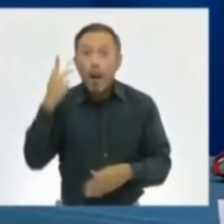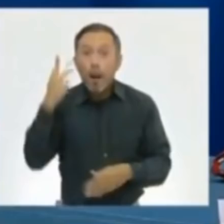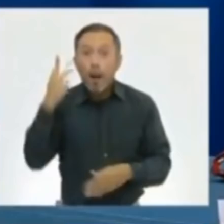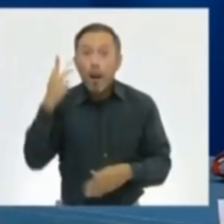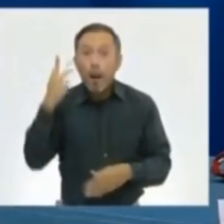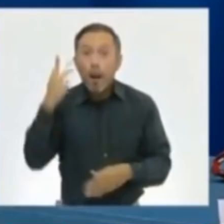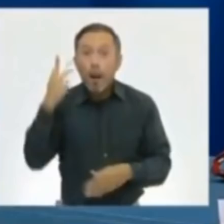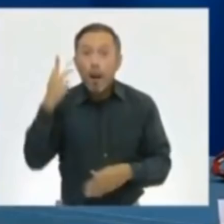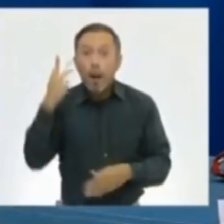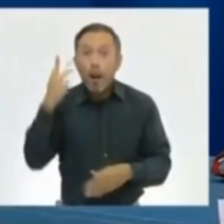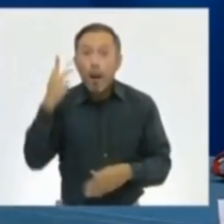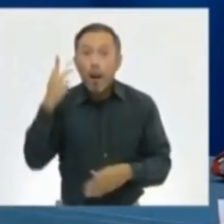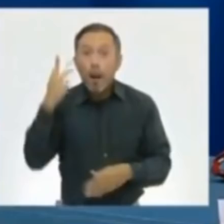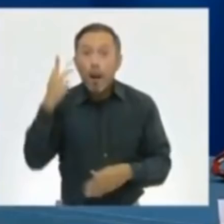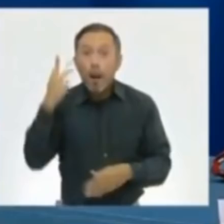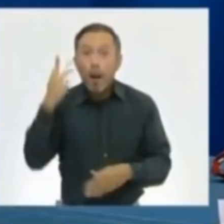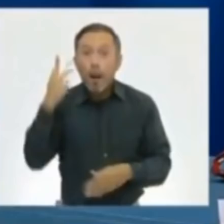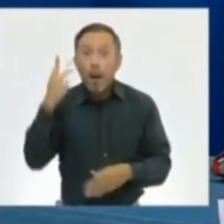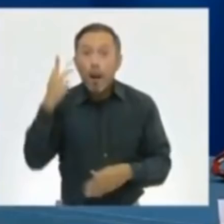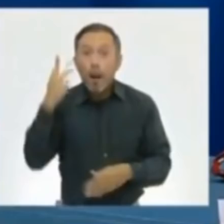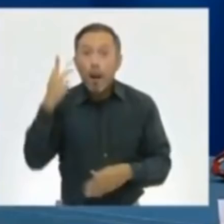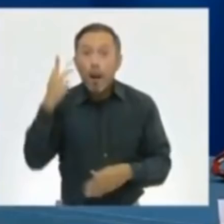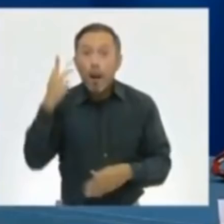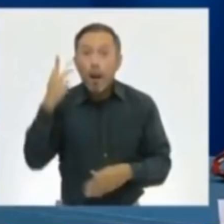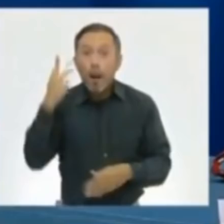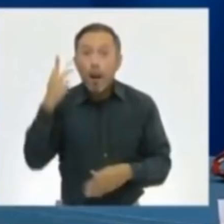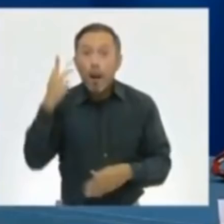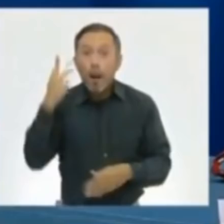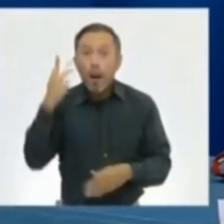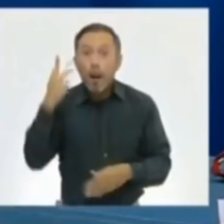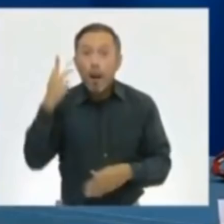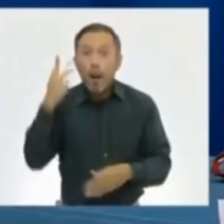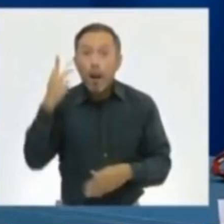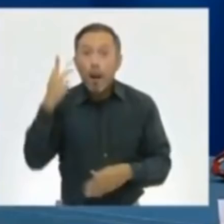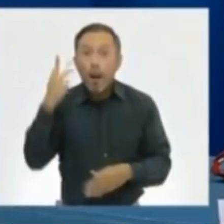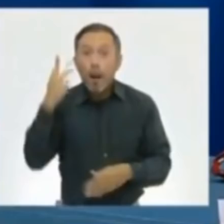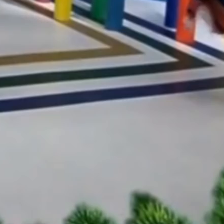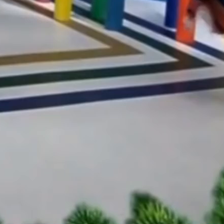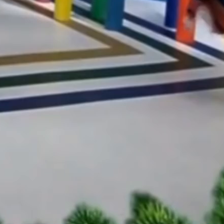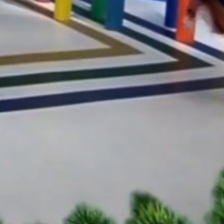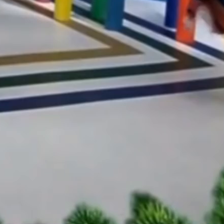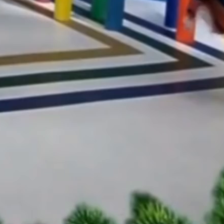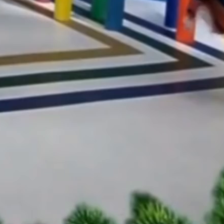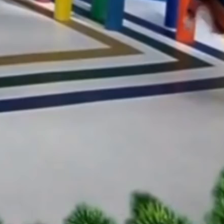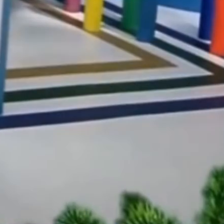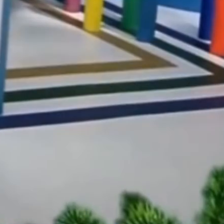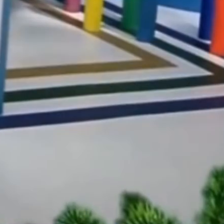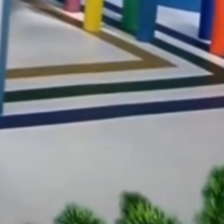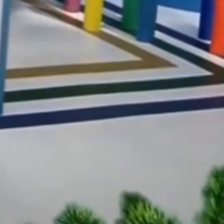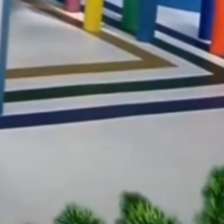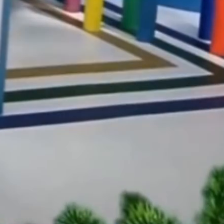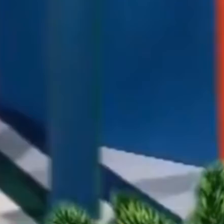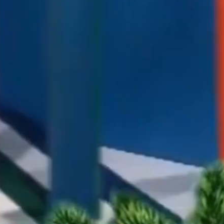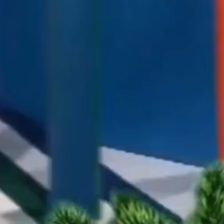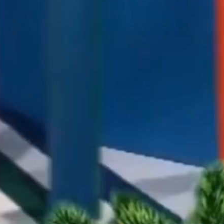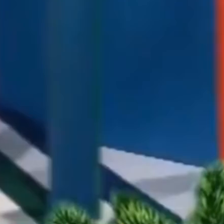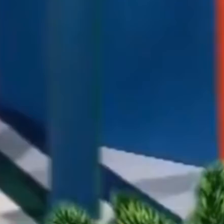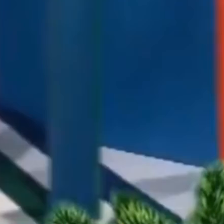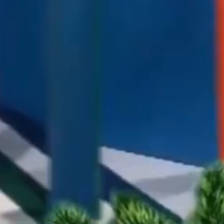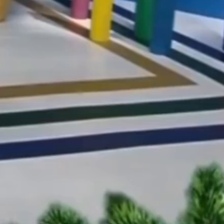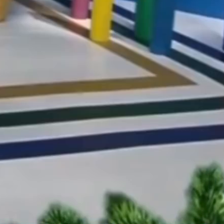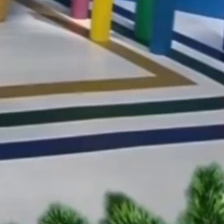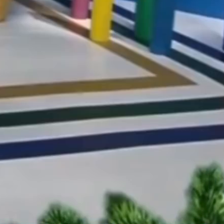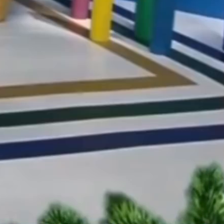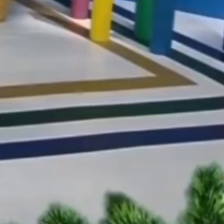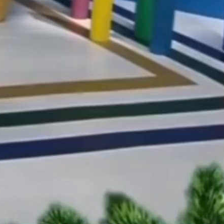podemos encontrar pastorelas de todo tipo. Vamos a ver a los personajes en una pastorela actual. El ermitaño podría bailar cumbia.